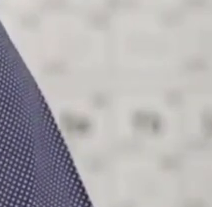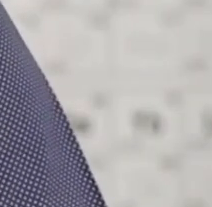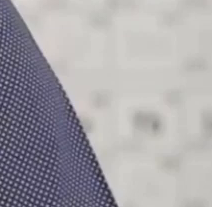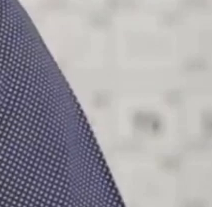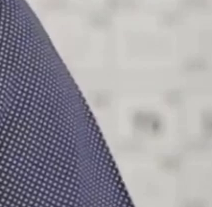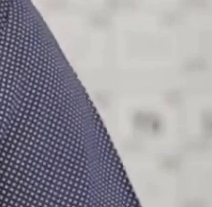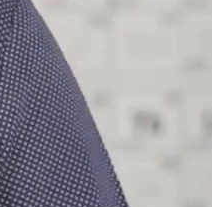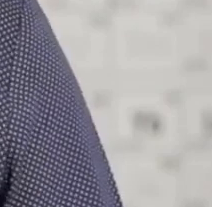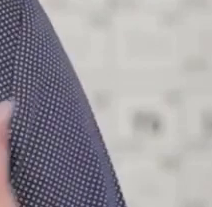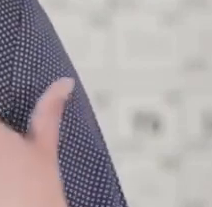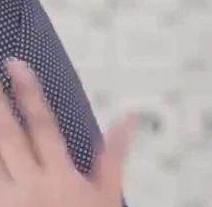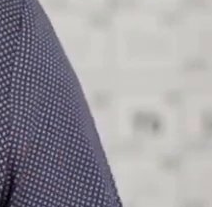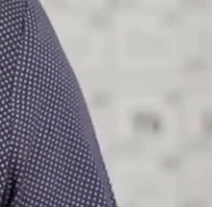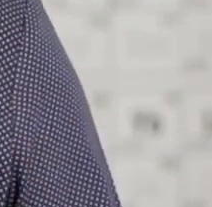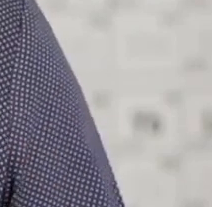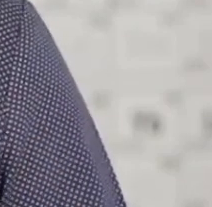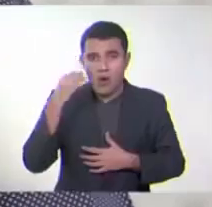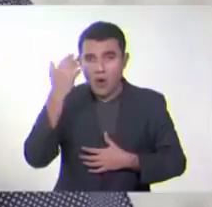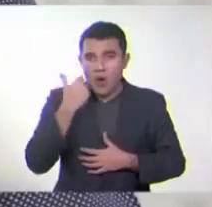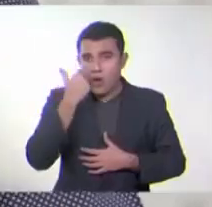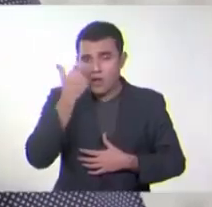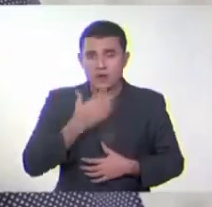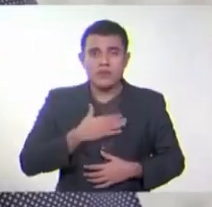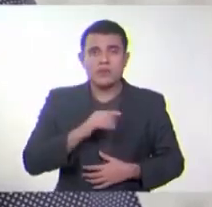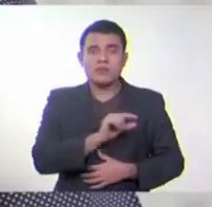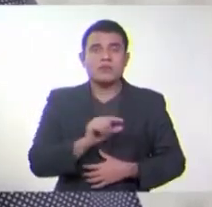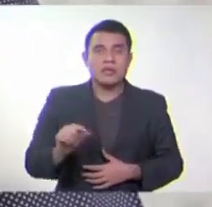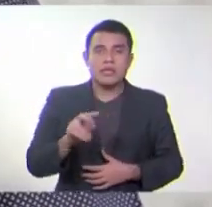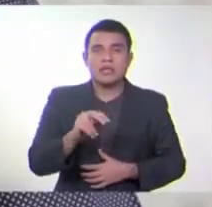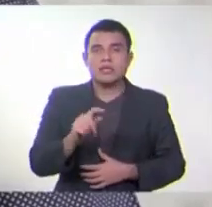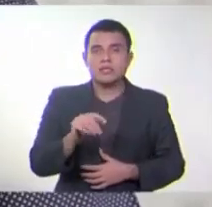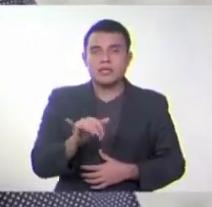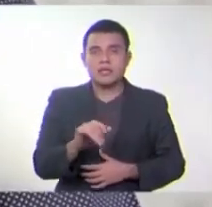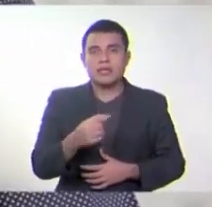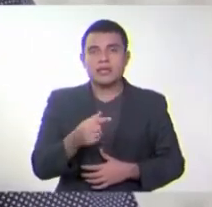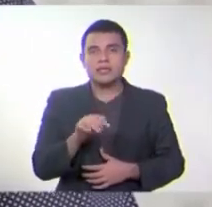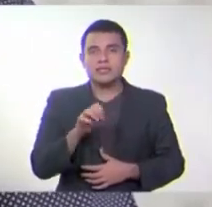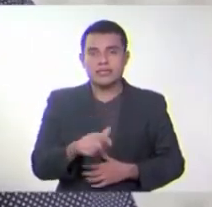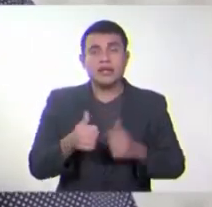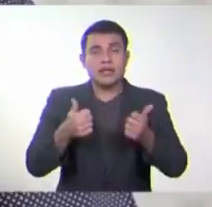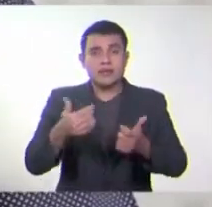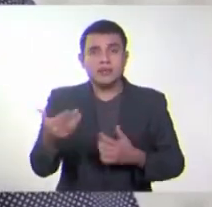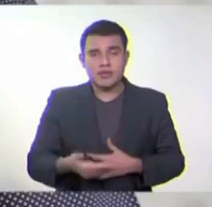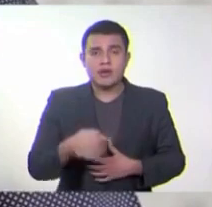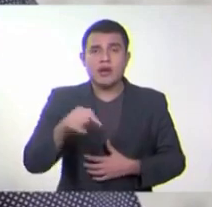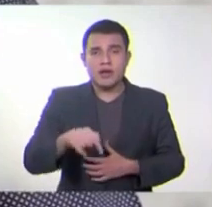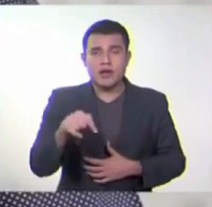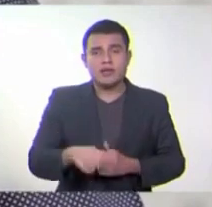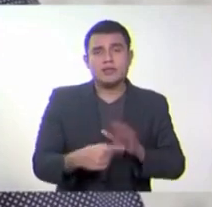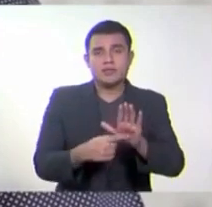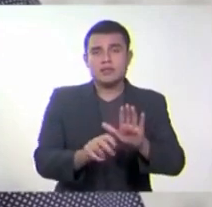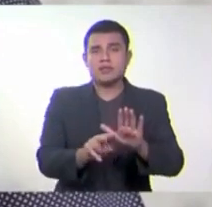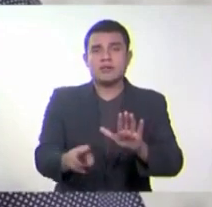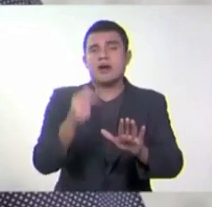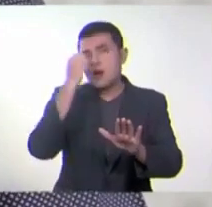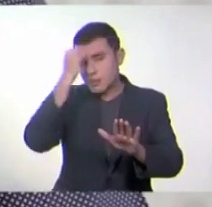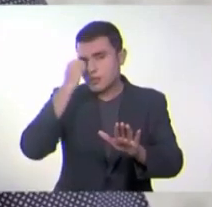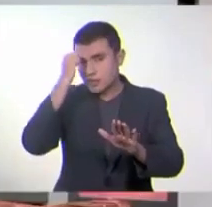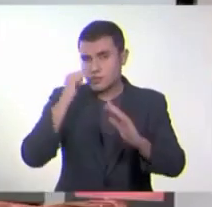Hola jóvenes, mi nombre es Natalie Galicia. Sean todos bienvenidos a tu programa Aprendamos en